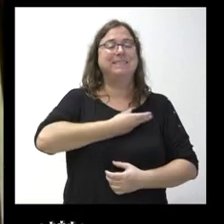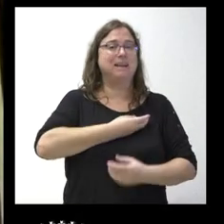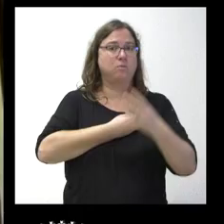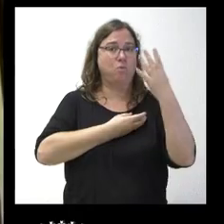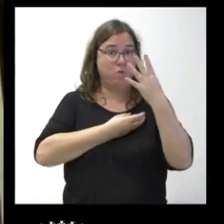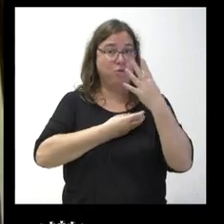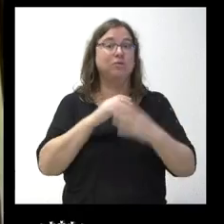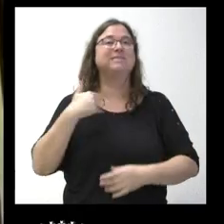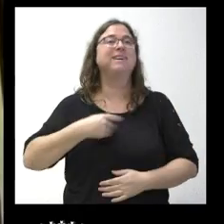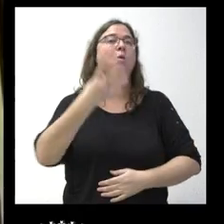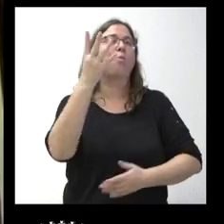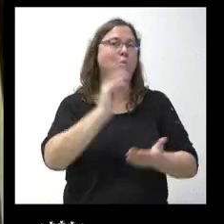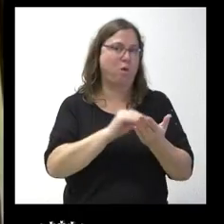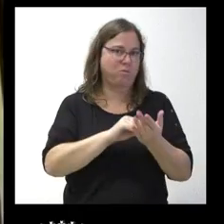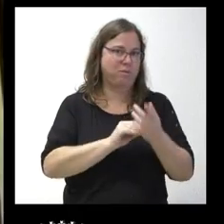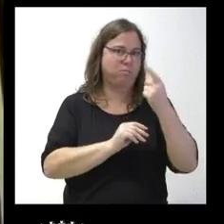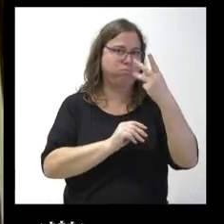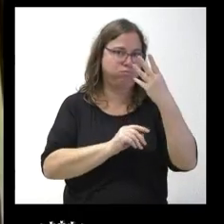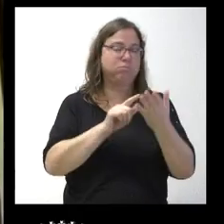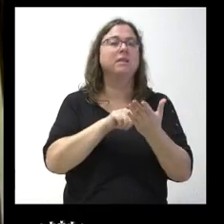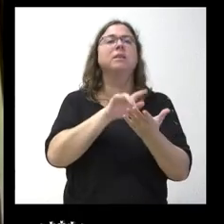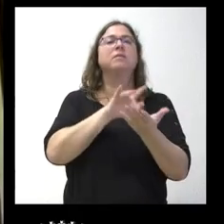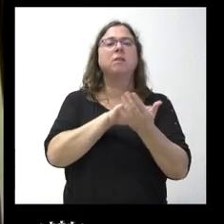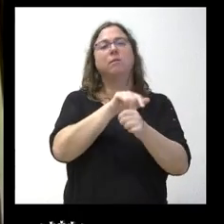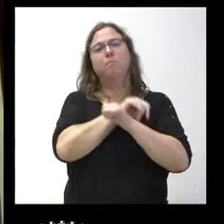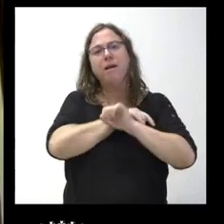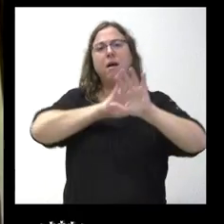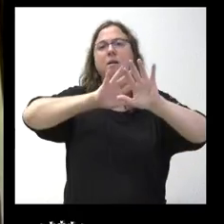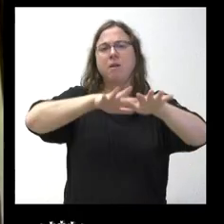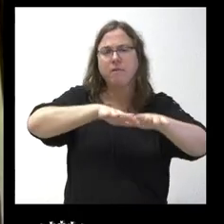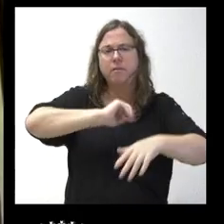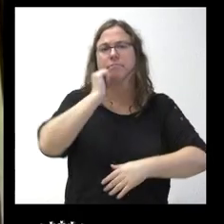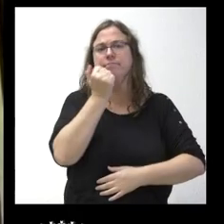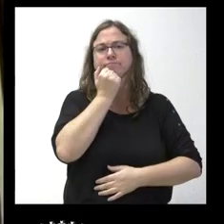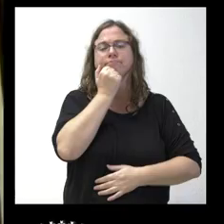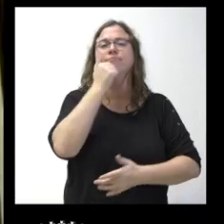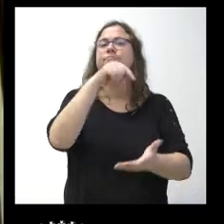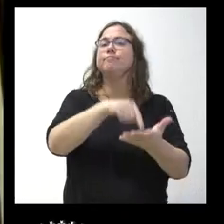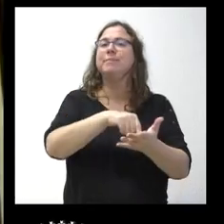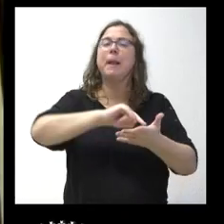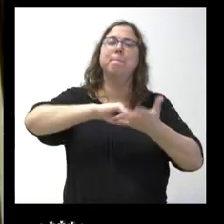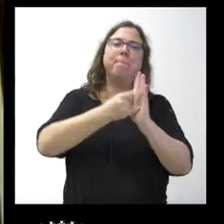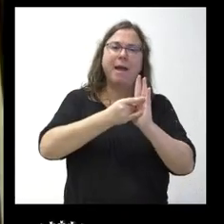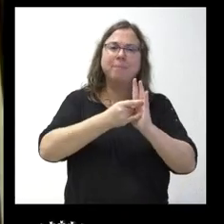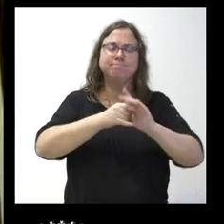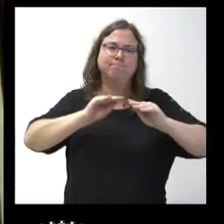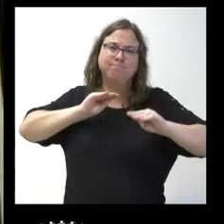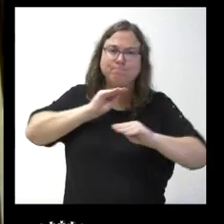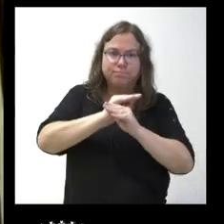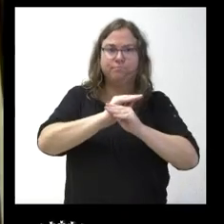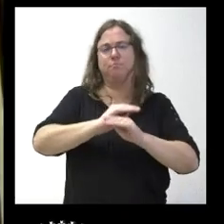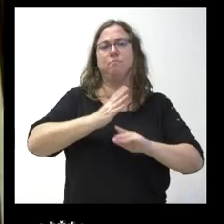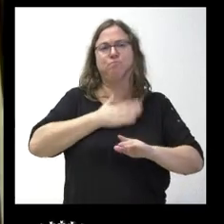cuarta vez una espera en que gran manifestación de nuevo reclamando un plan de choque un plan de inversiones para la provincia de